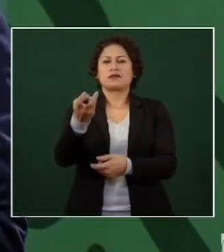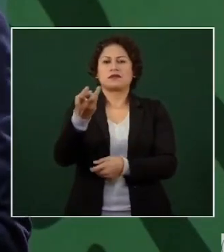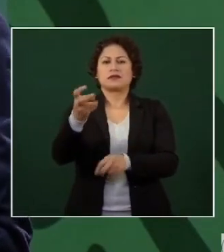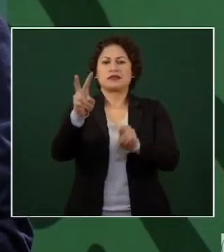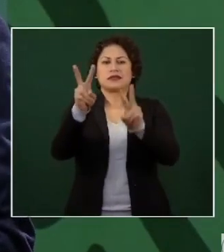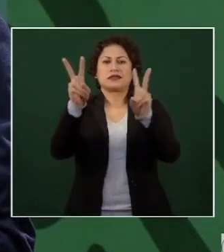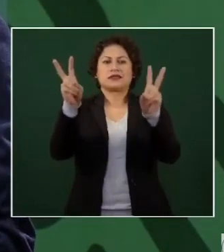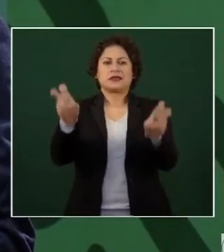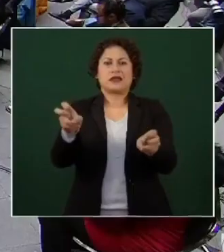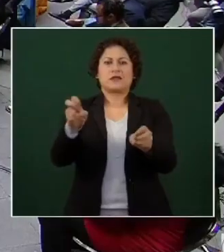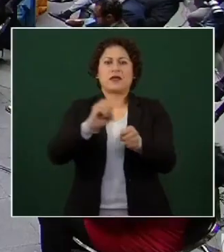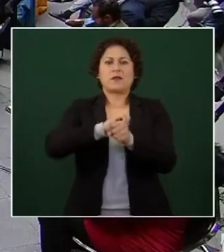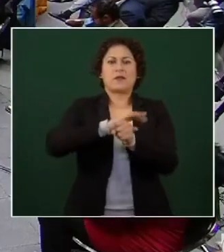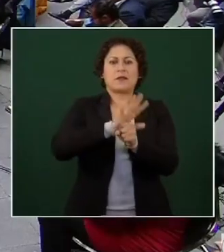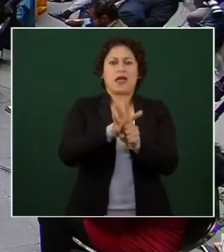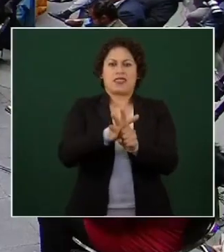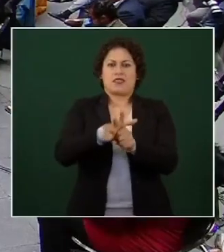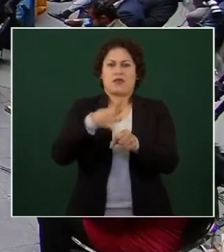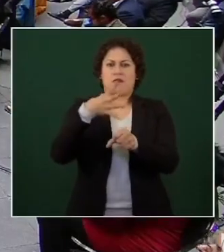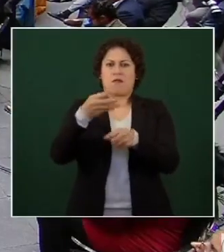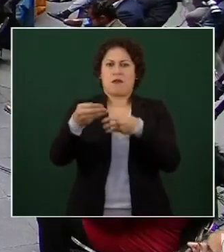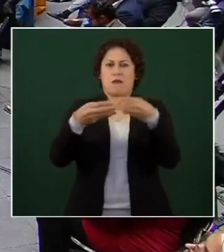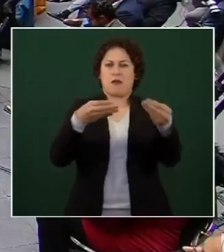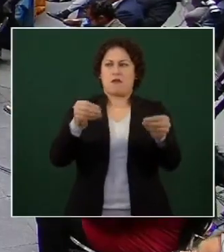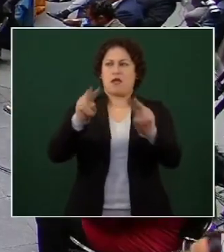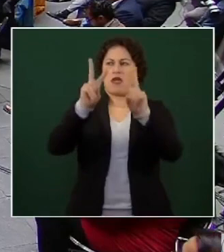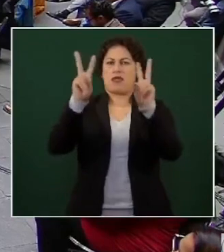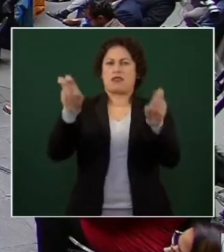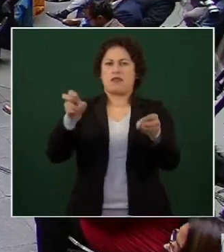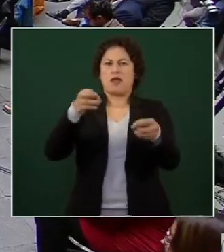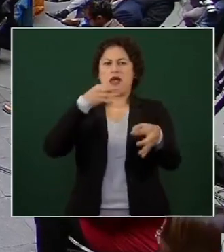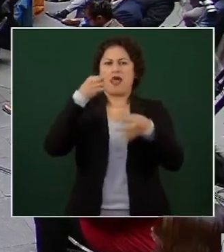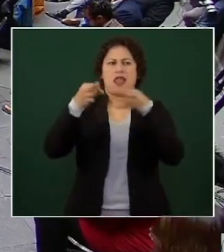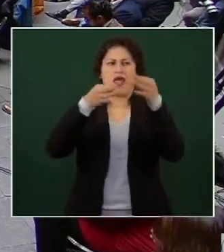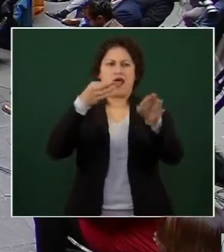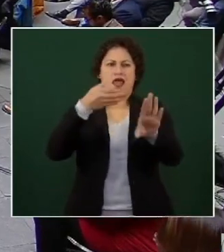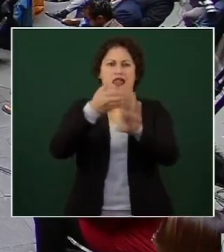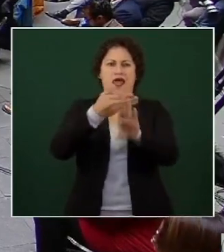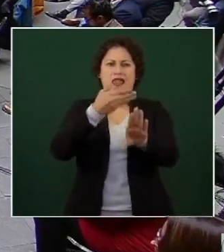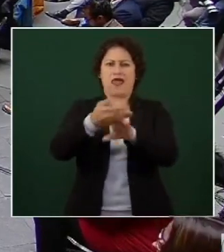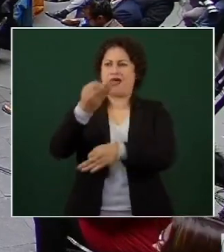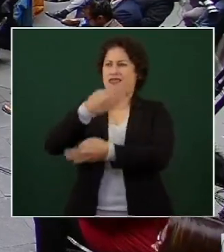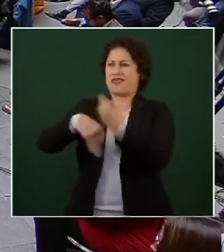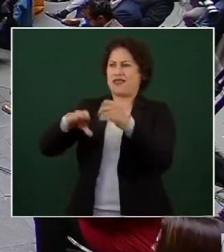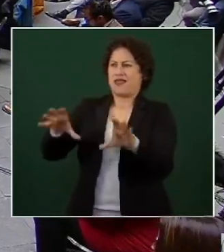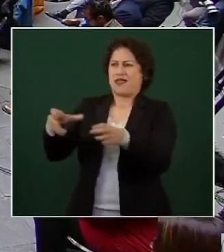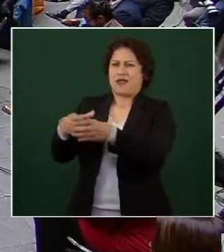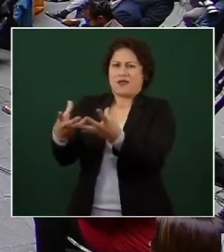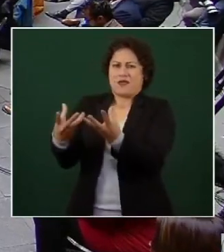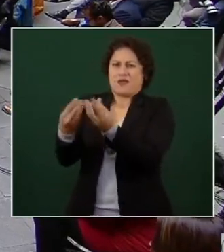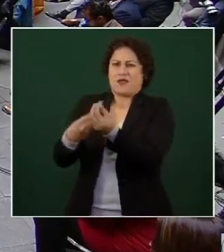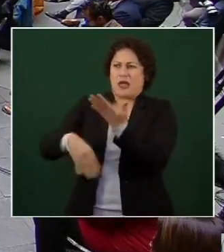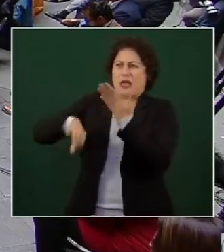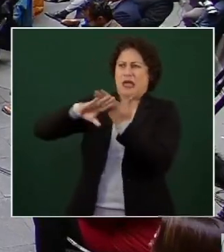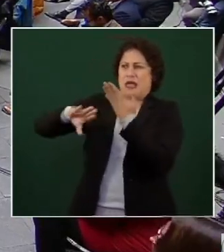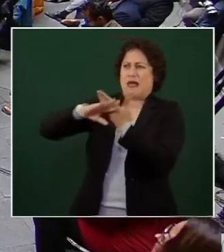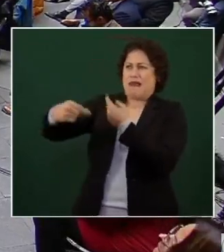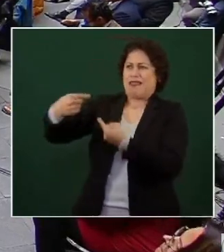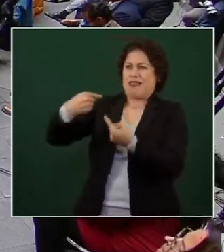la pandemia, ahí todos juntos en contra de nosotros,